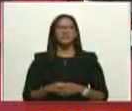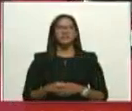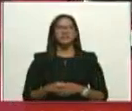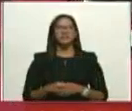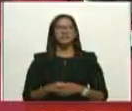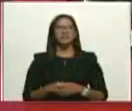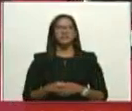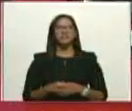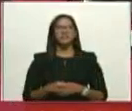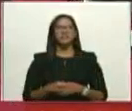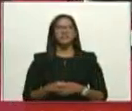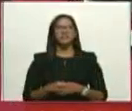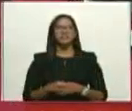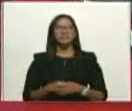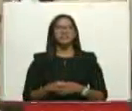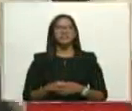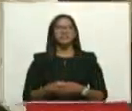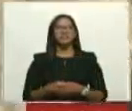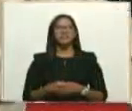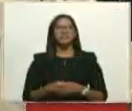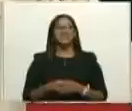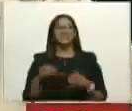Bueno.